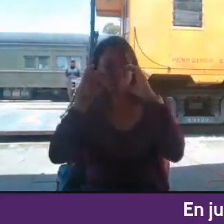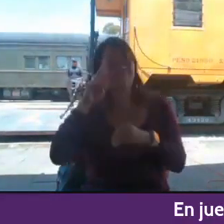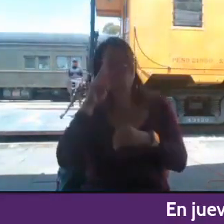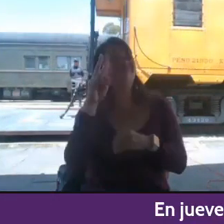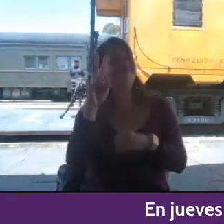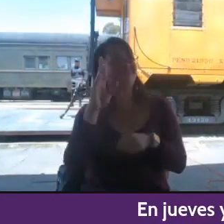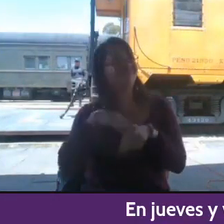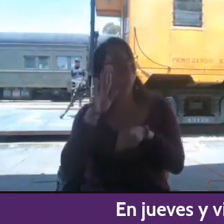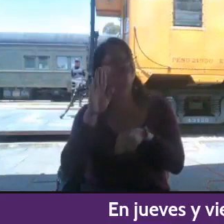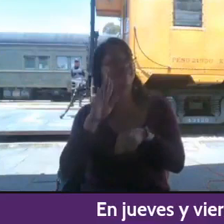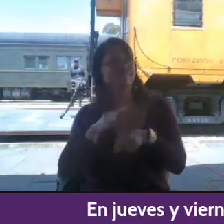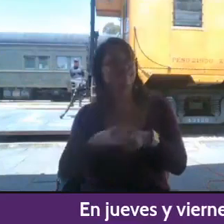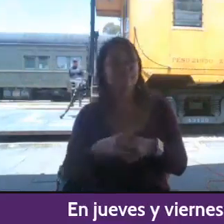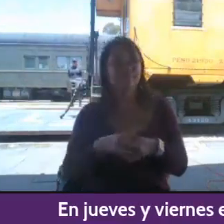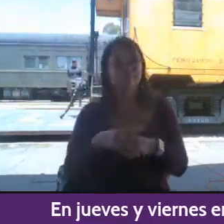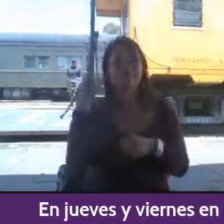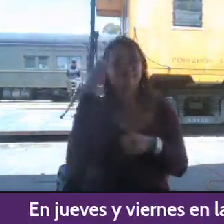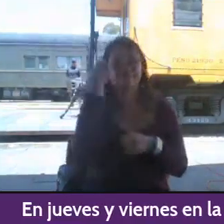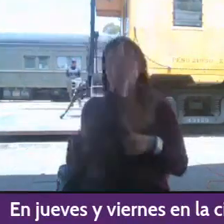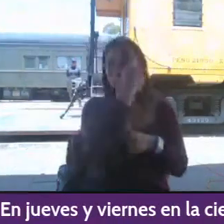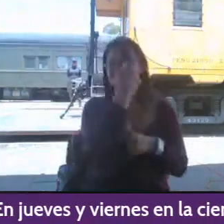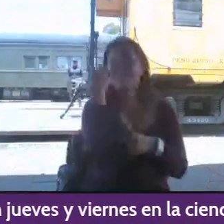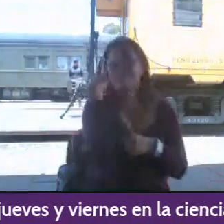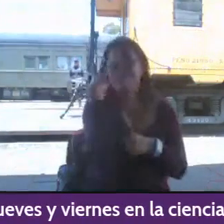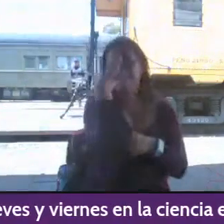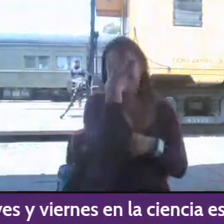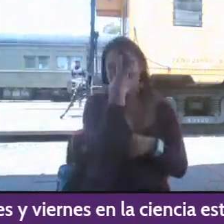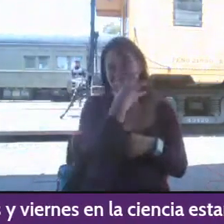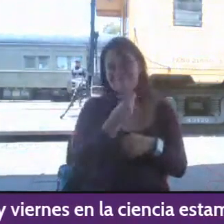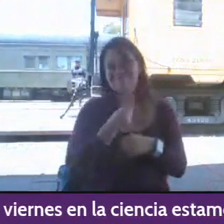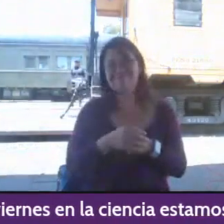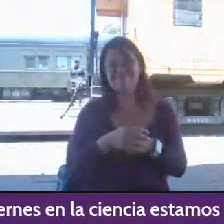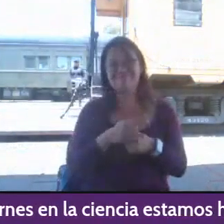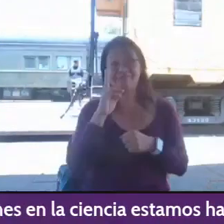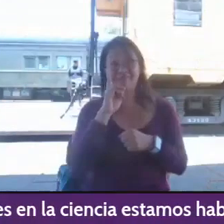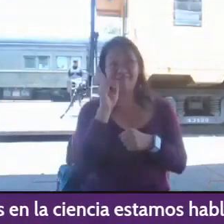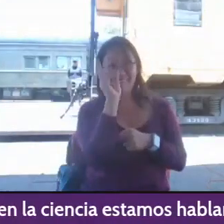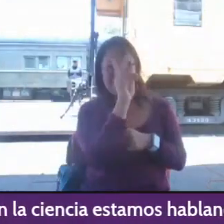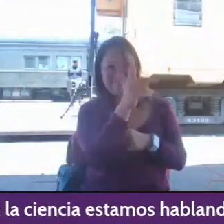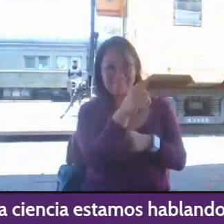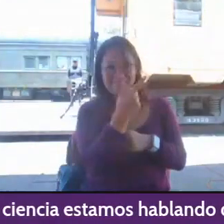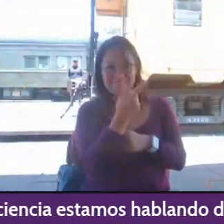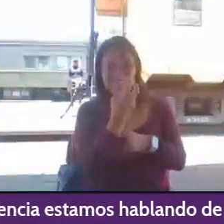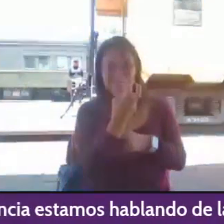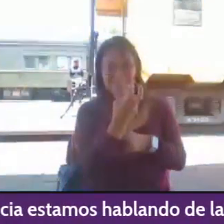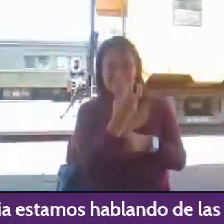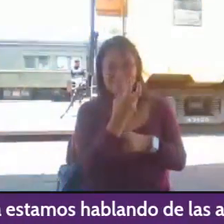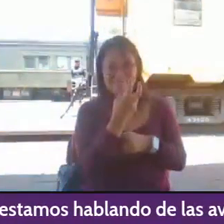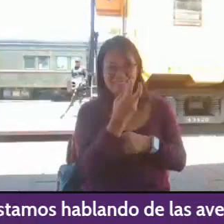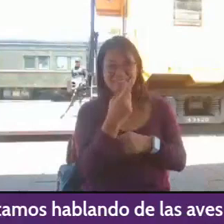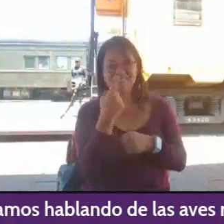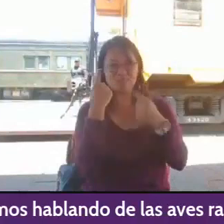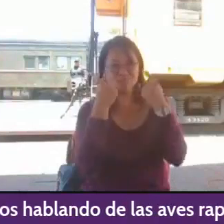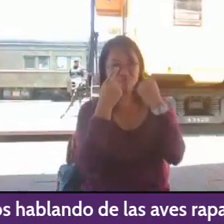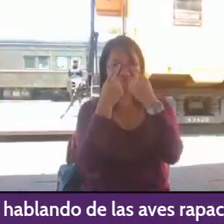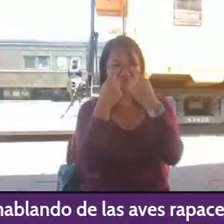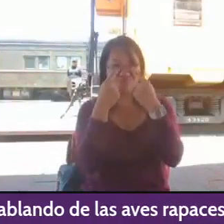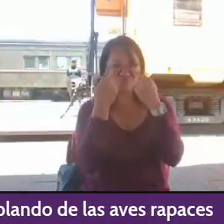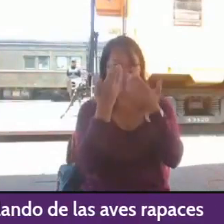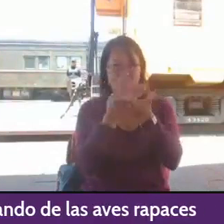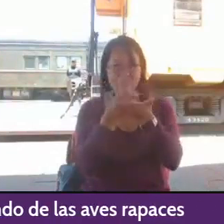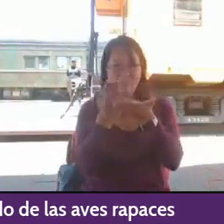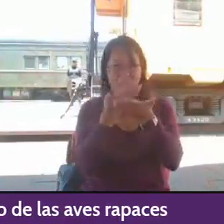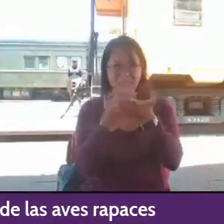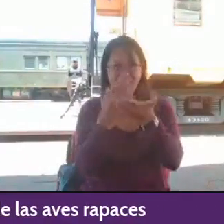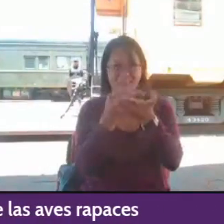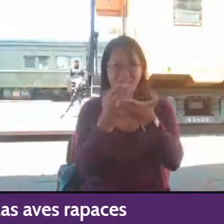nocturnas. Otra más, por sus bellos ojos. Lo que están viendo ahí, por cierto, esa parte como blanquita, es una membrana que tienen dentro